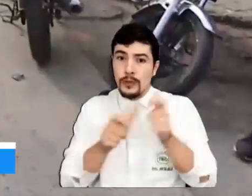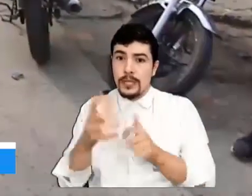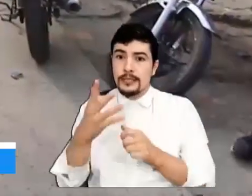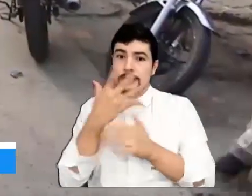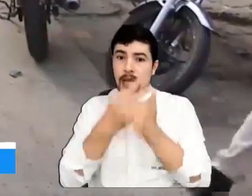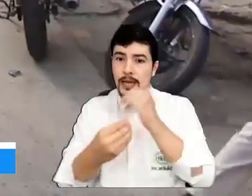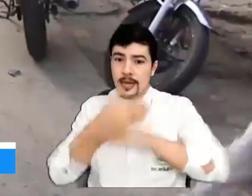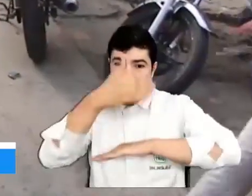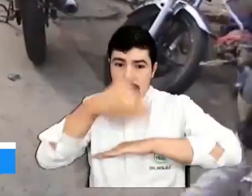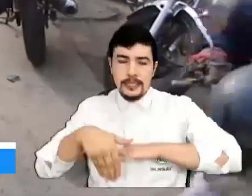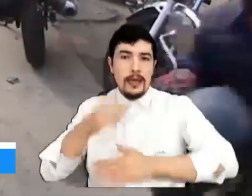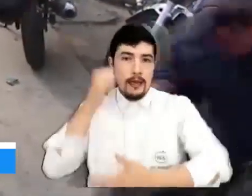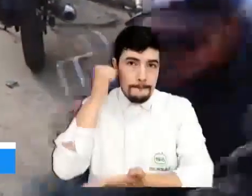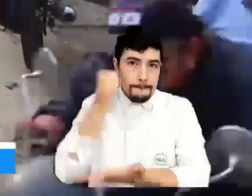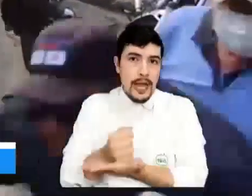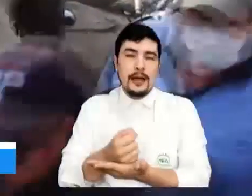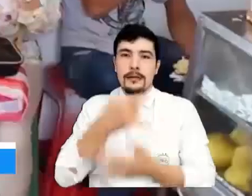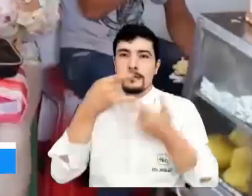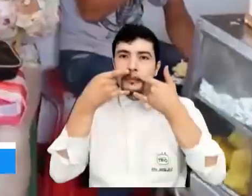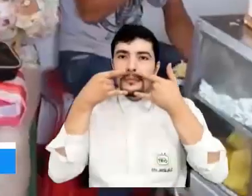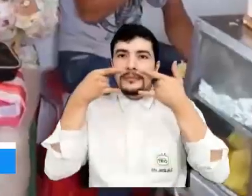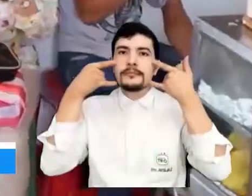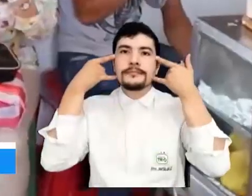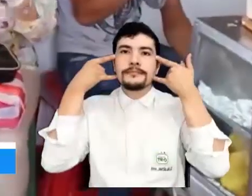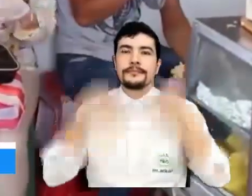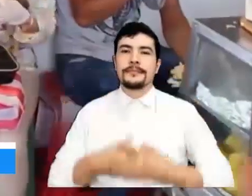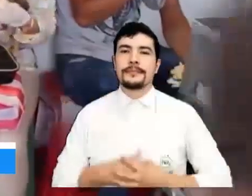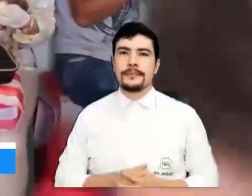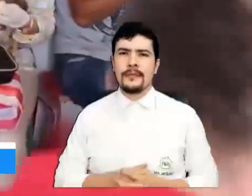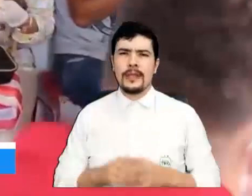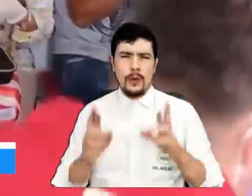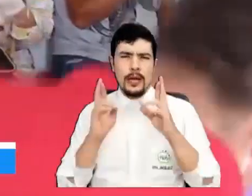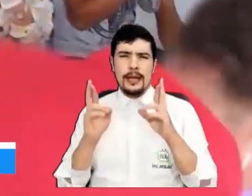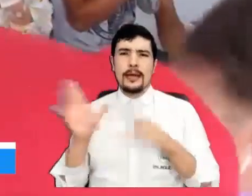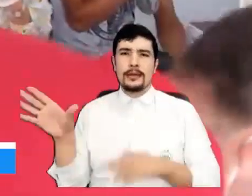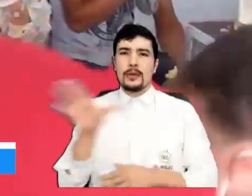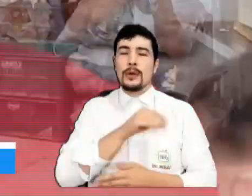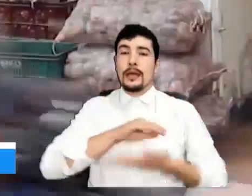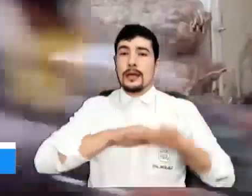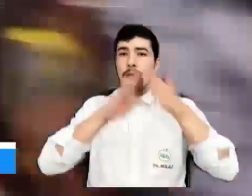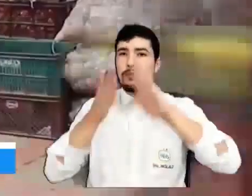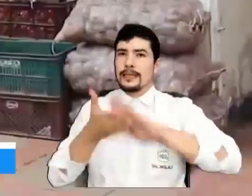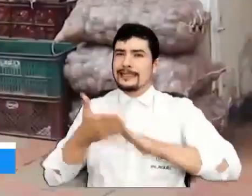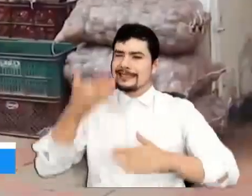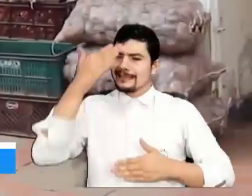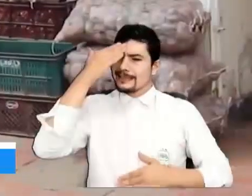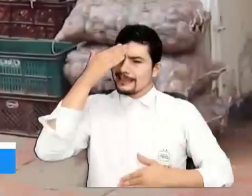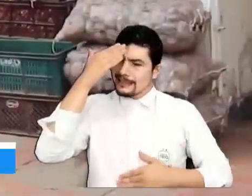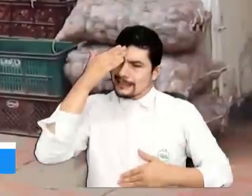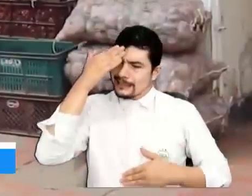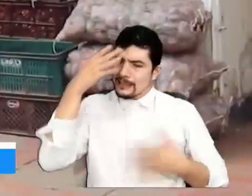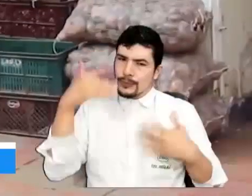pico y cédula, que para el caso del municipio de Ocaña aplica de 8 de la mañana a 10 de la mañana y de 2 a 4 de la tarde.